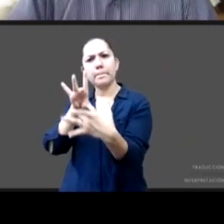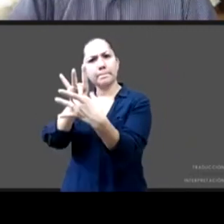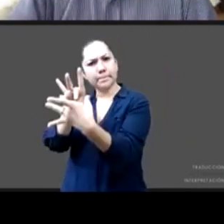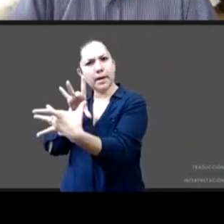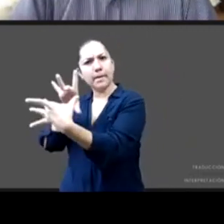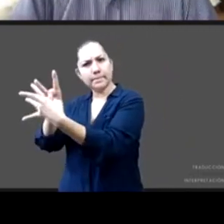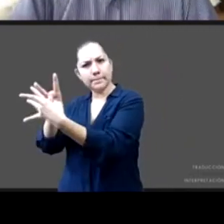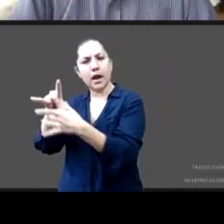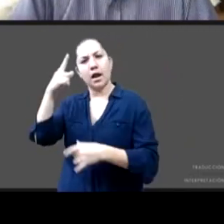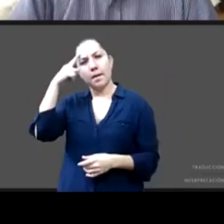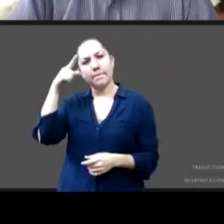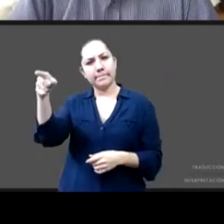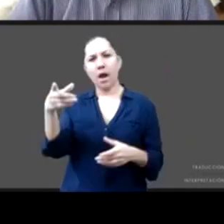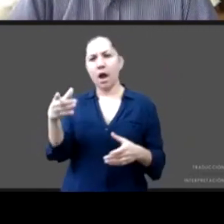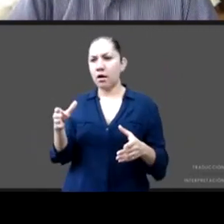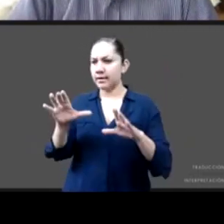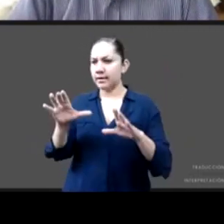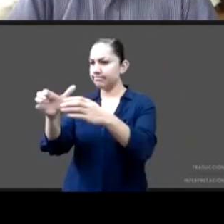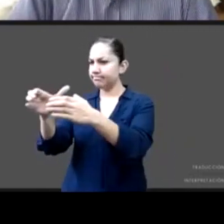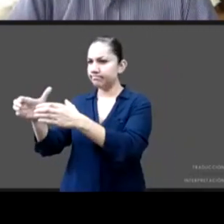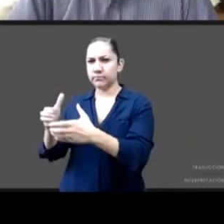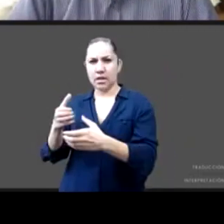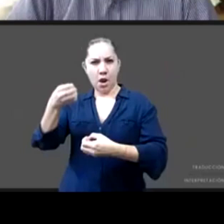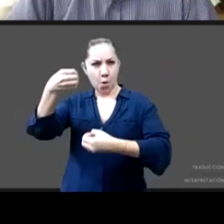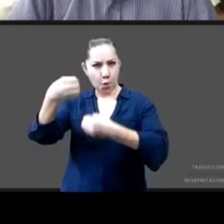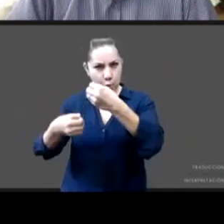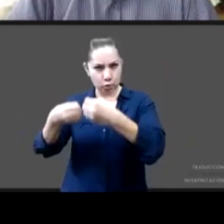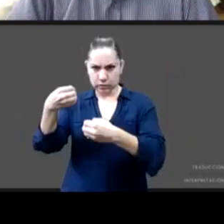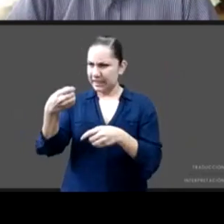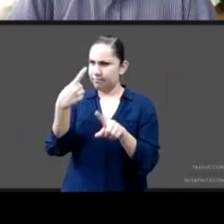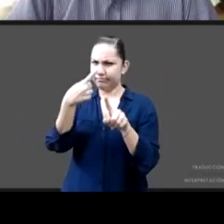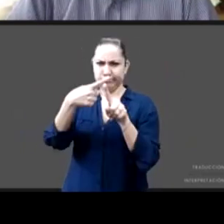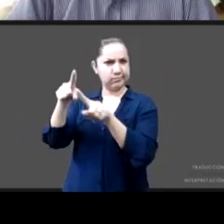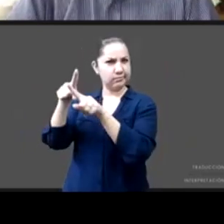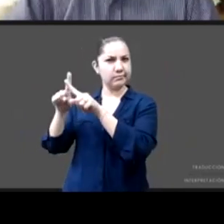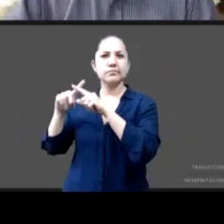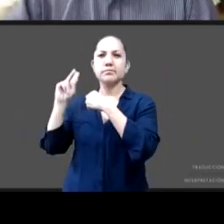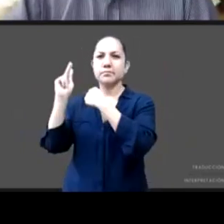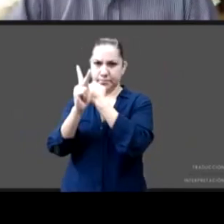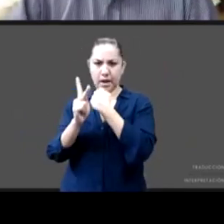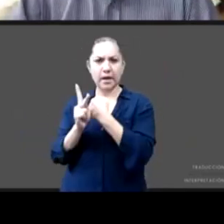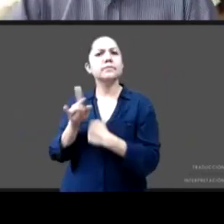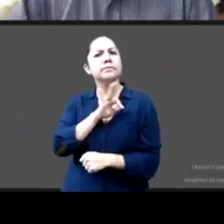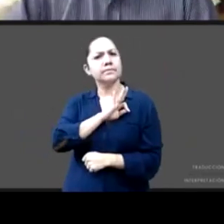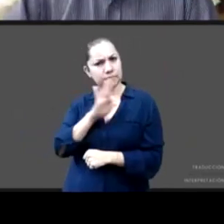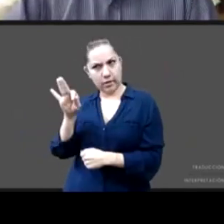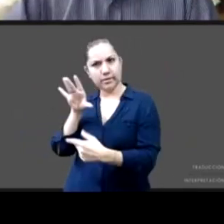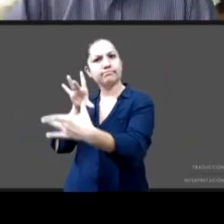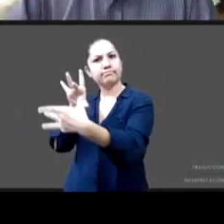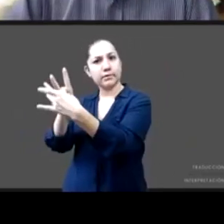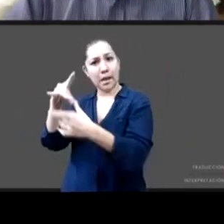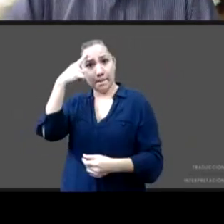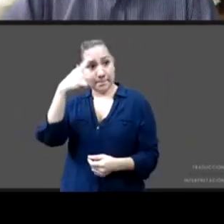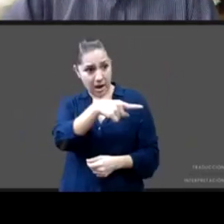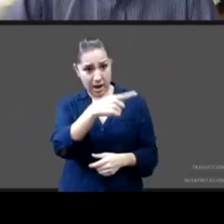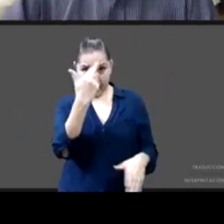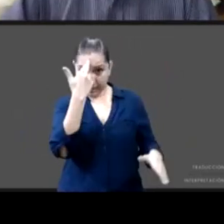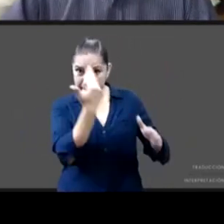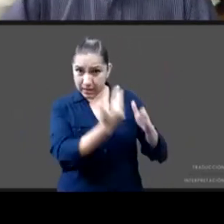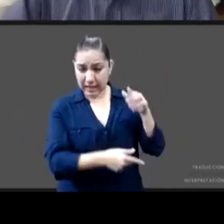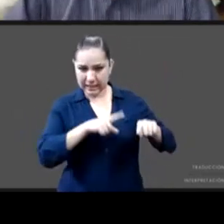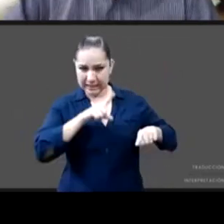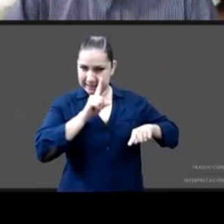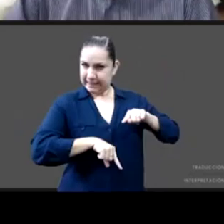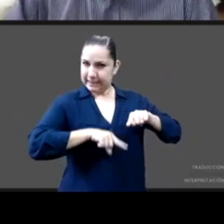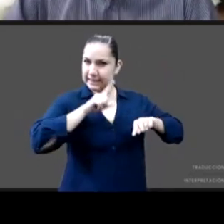sector justicia en todo el mundo. Para poder combatir este tipo de delitos, es muy importante